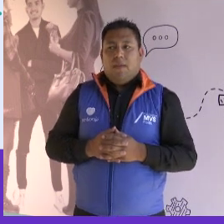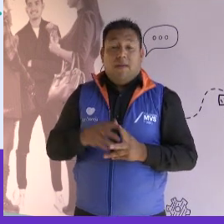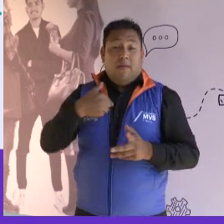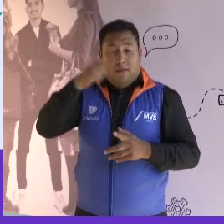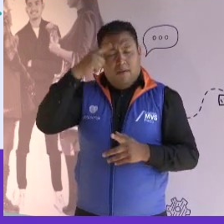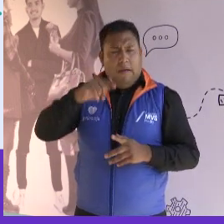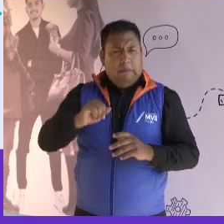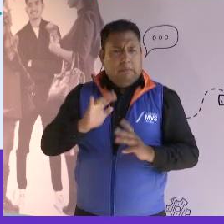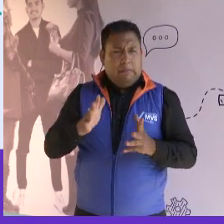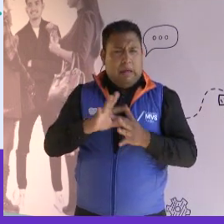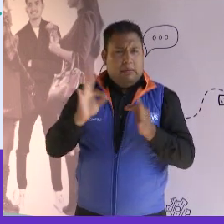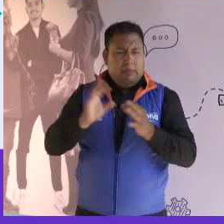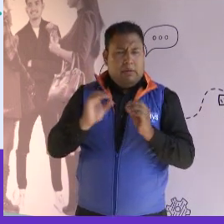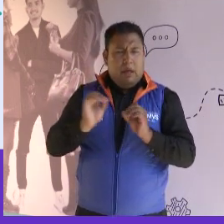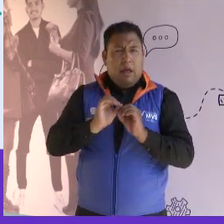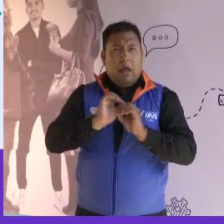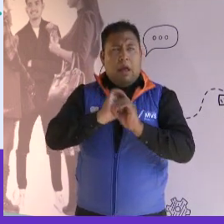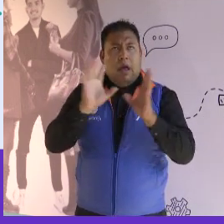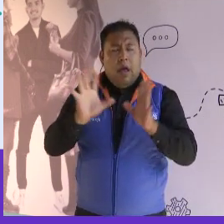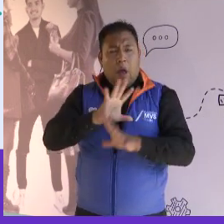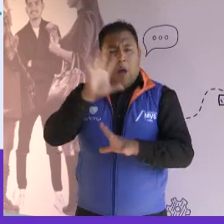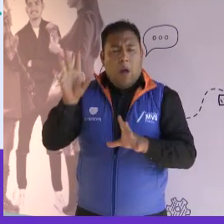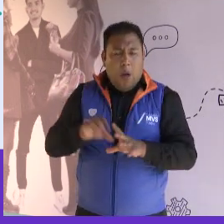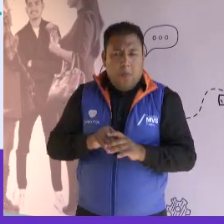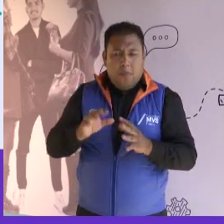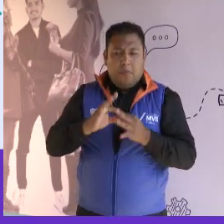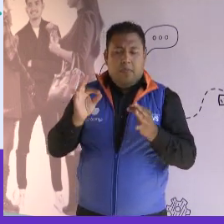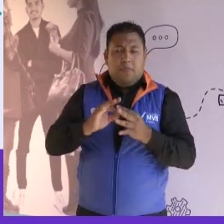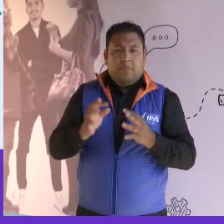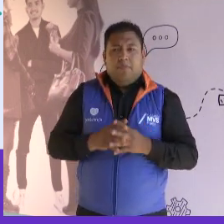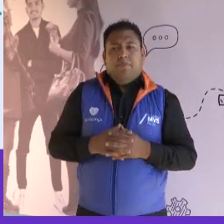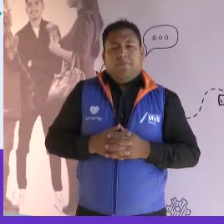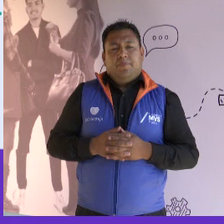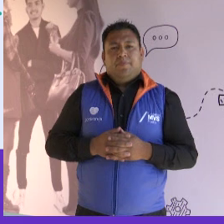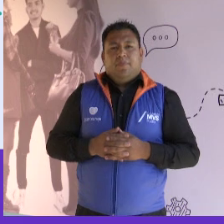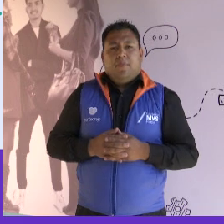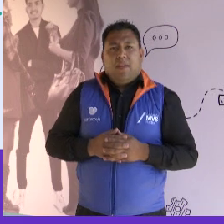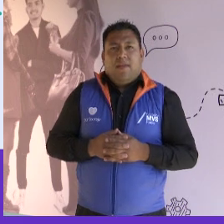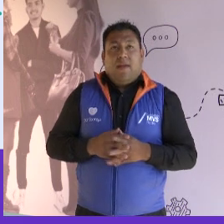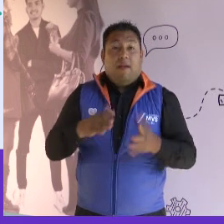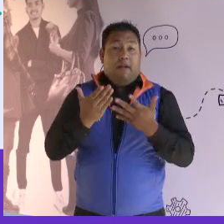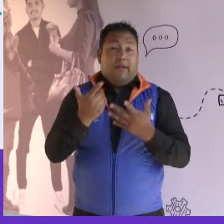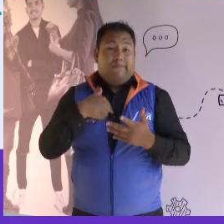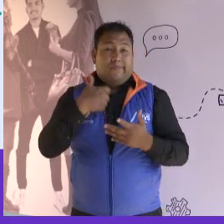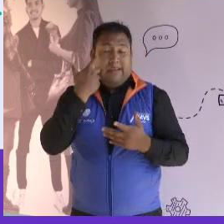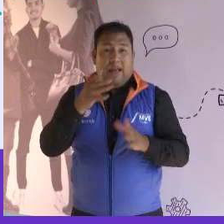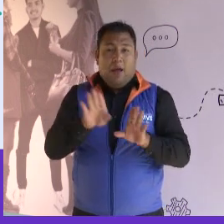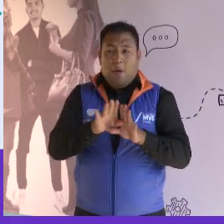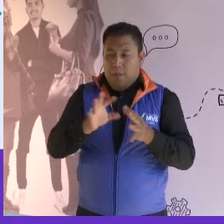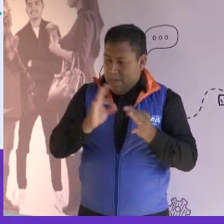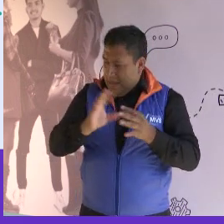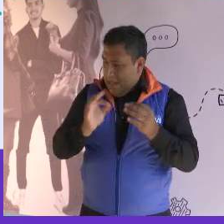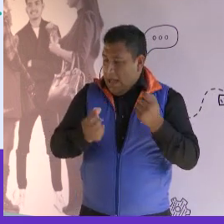completo. Más bien como que puedo contar como ciertas experiencias, ¿no?